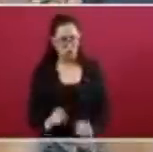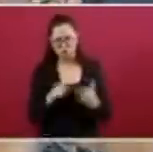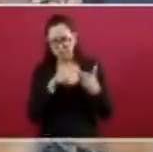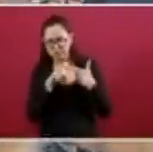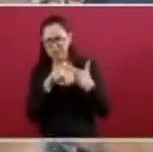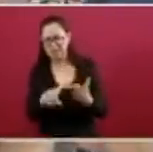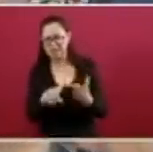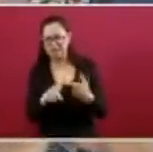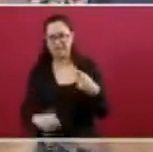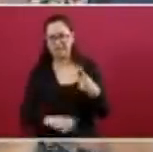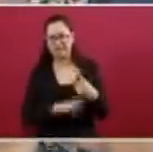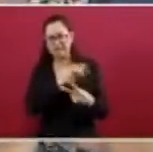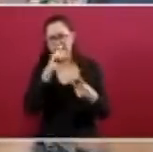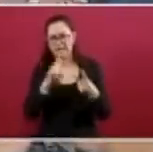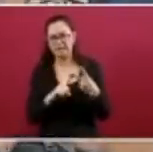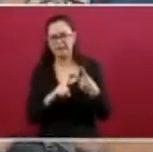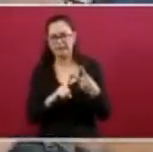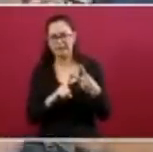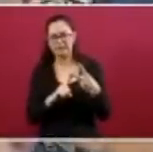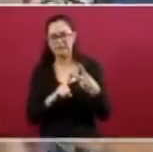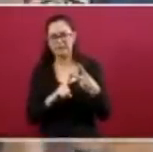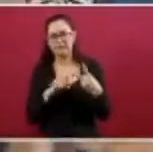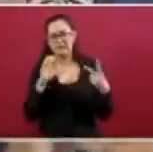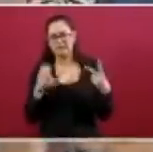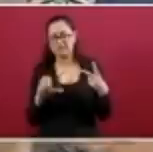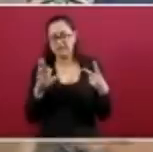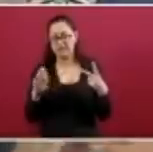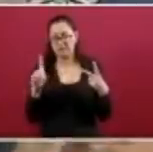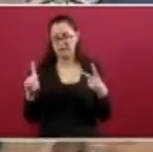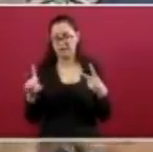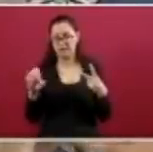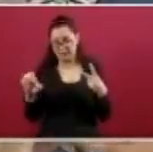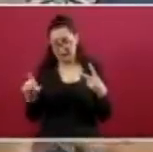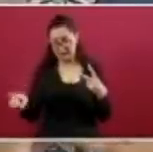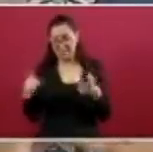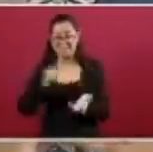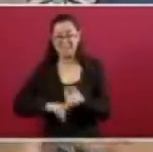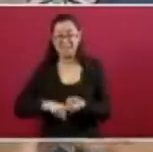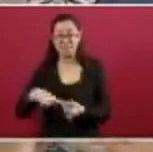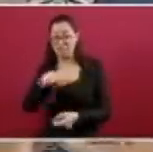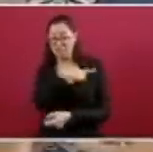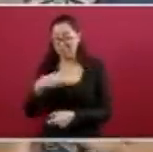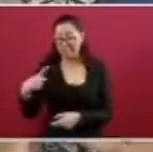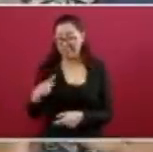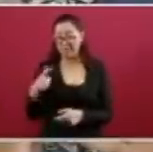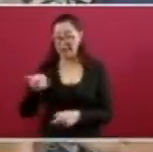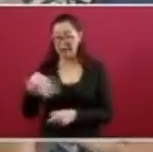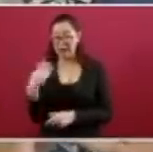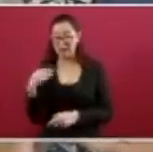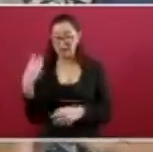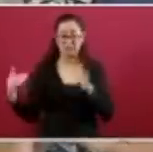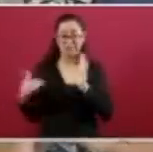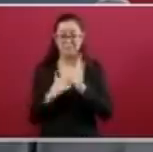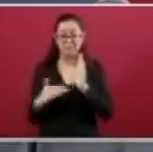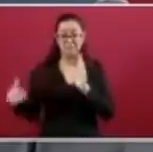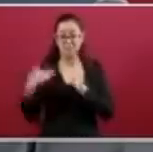También saber, bueno, la CFE tiene una deuda pública de más de 14,000 millones de